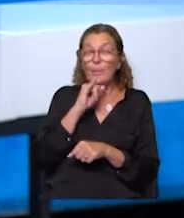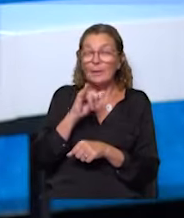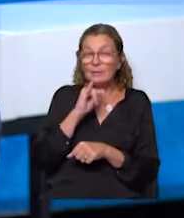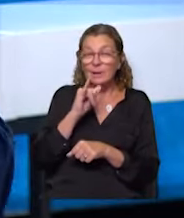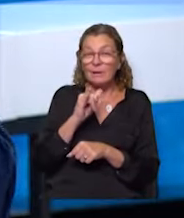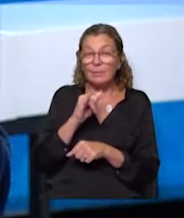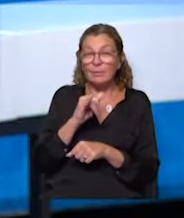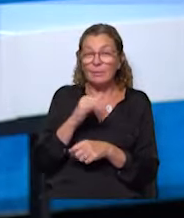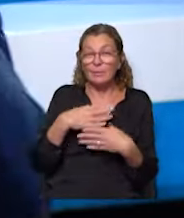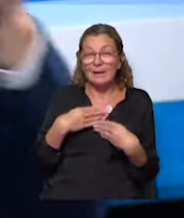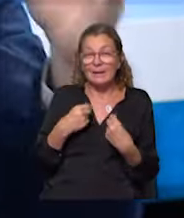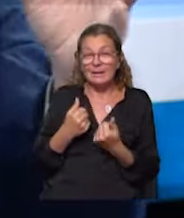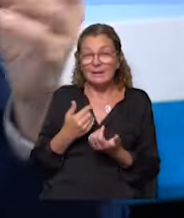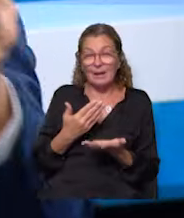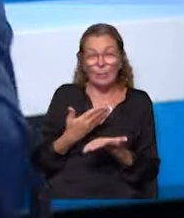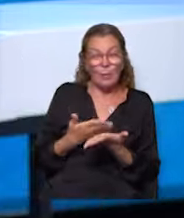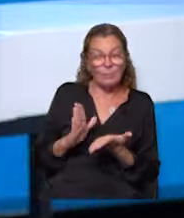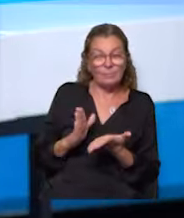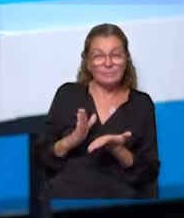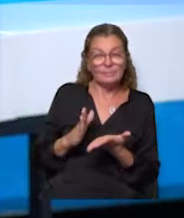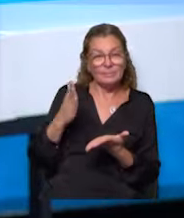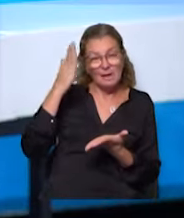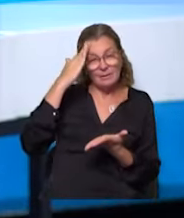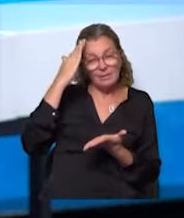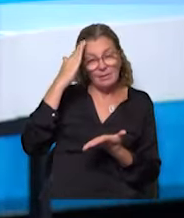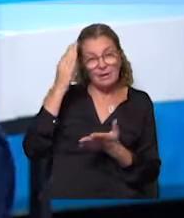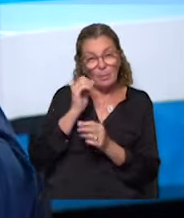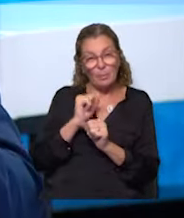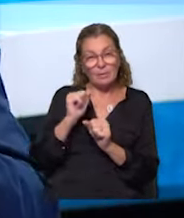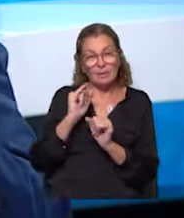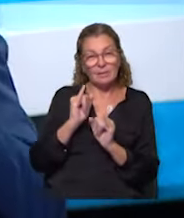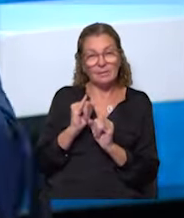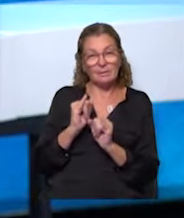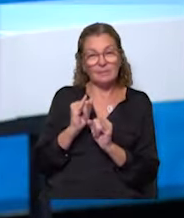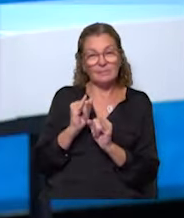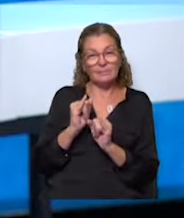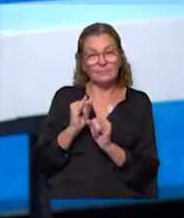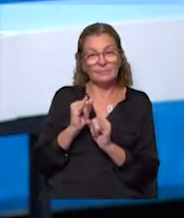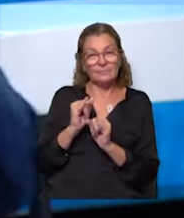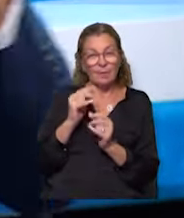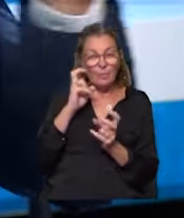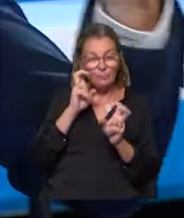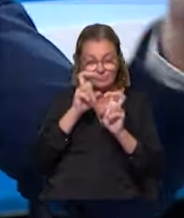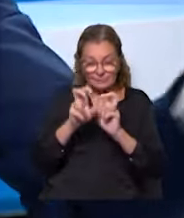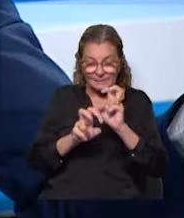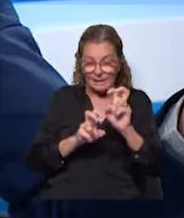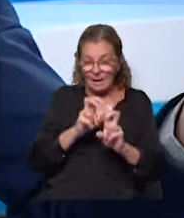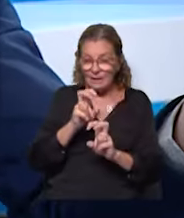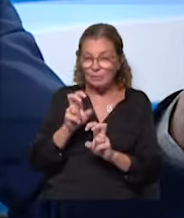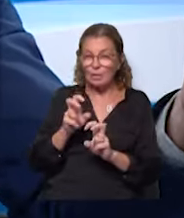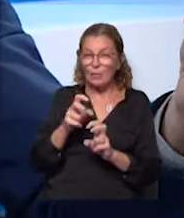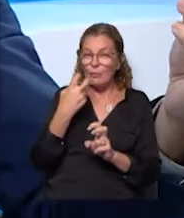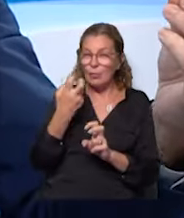daba como cierta sensación de vulnerabilidad no el hecho de saber que podían estar este bueno en este espionaje intentando